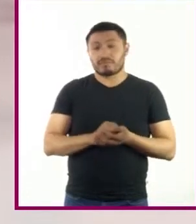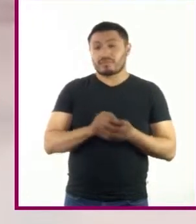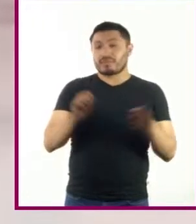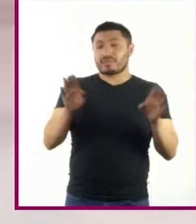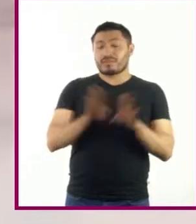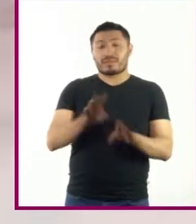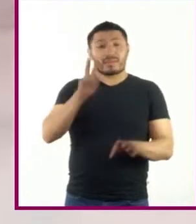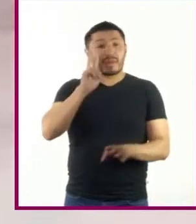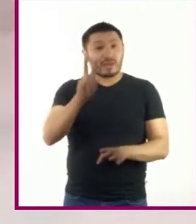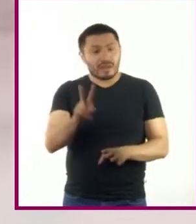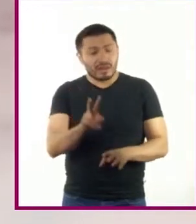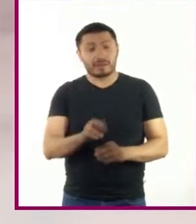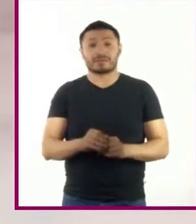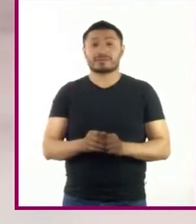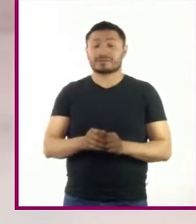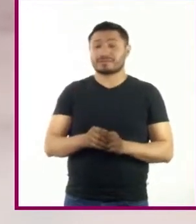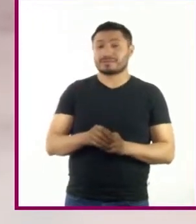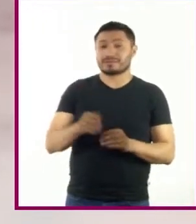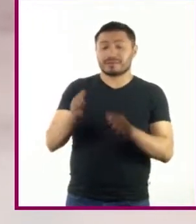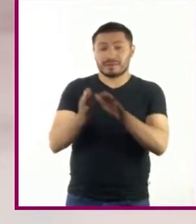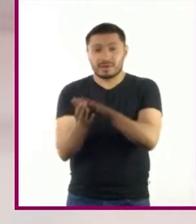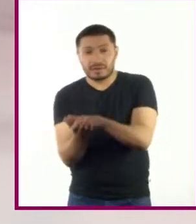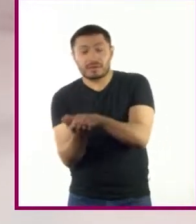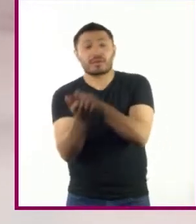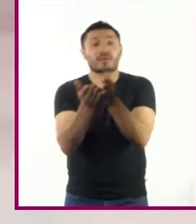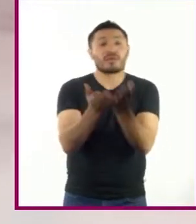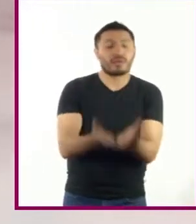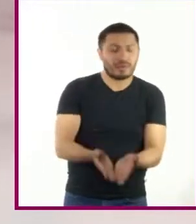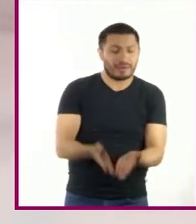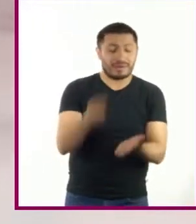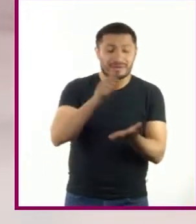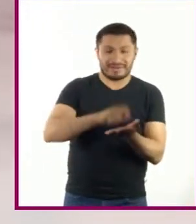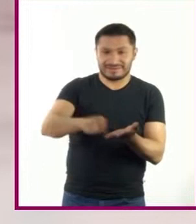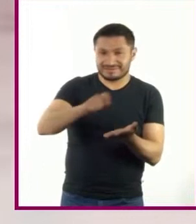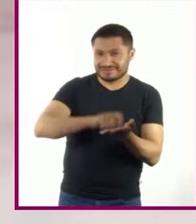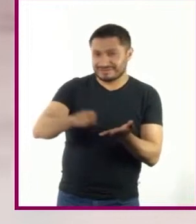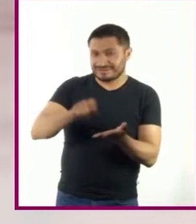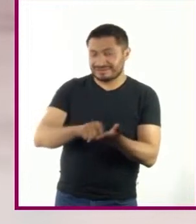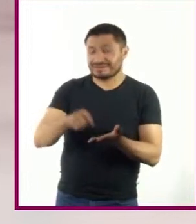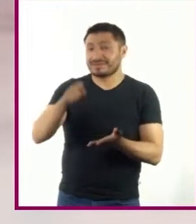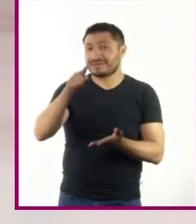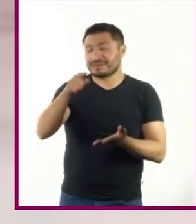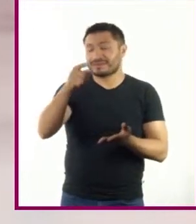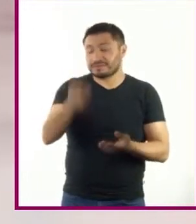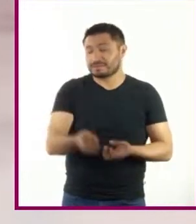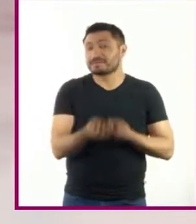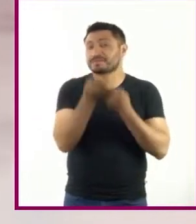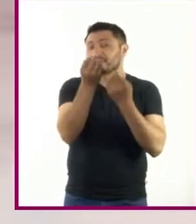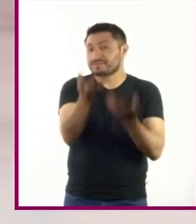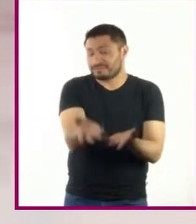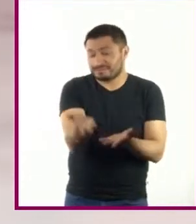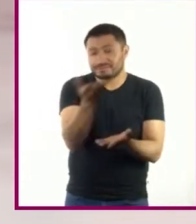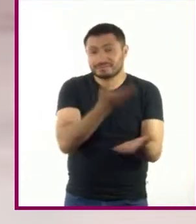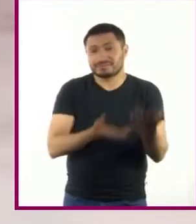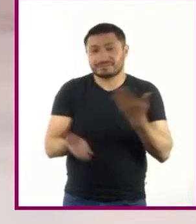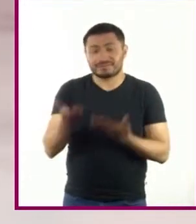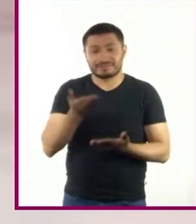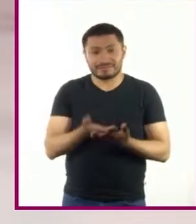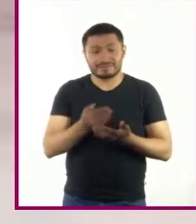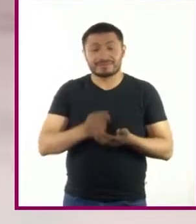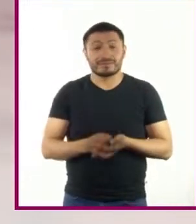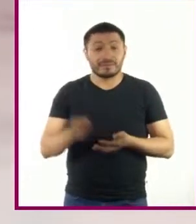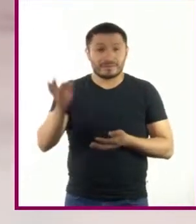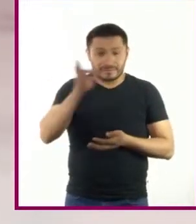parece si sacamos de tu carpeta algunos de esos textos que tanto presumes y vemos cómo lo revisaste.